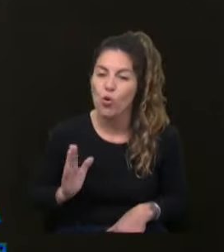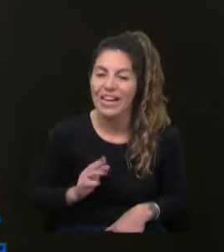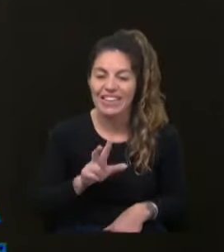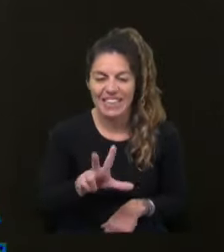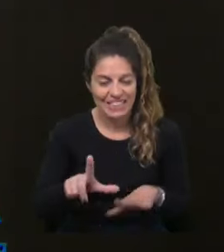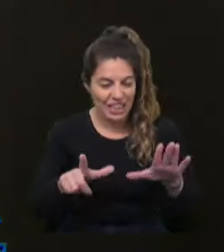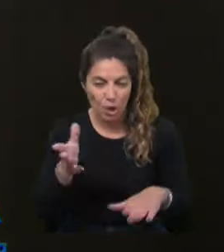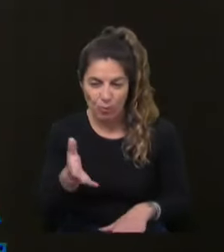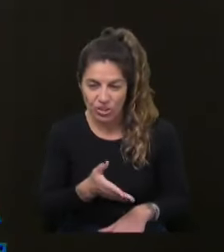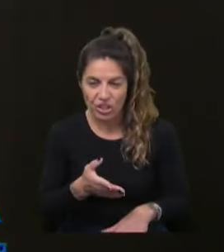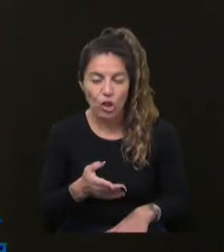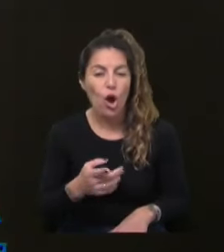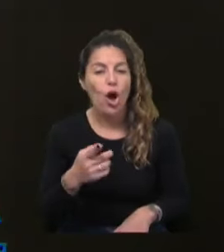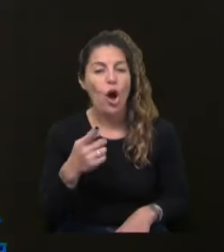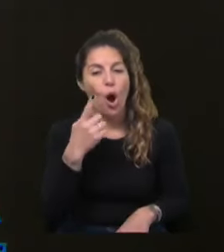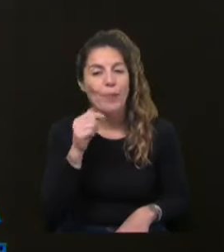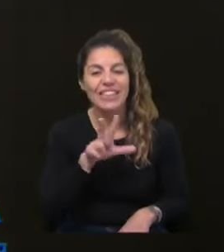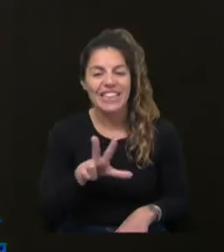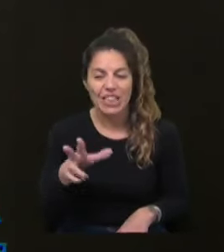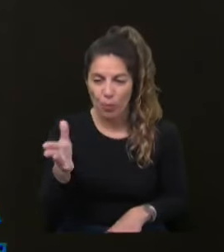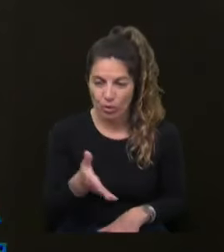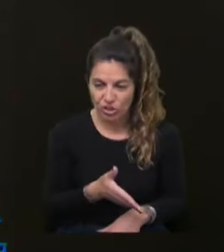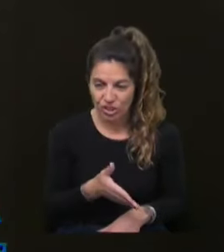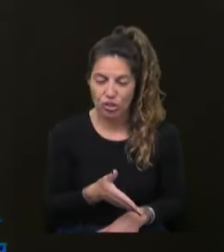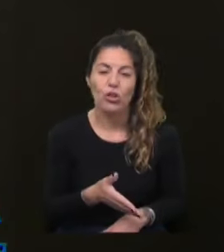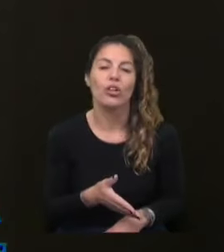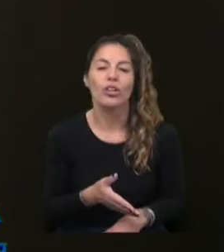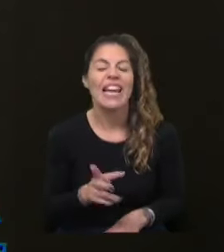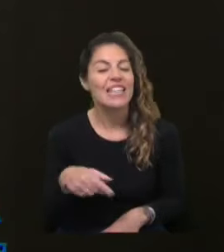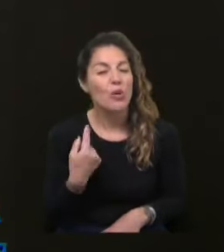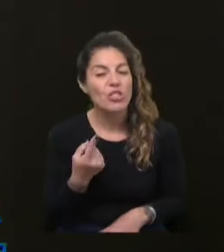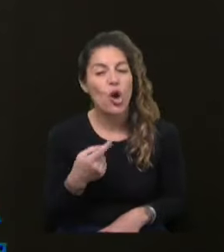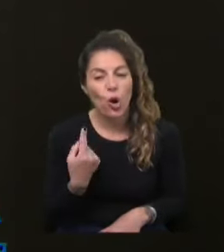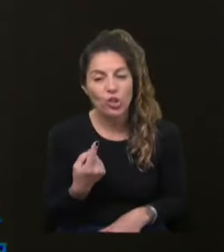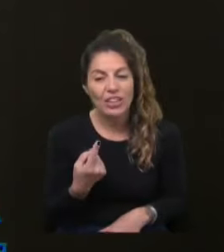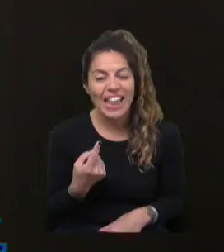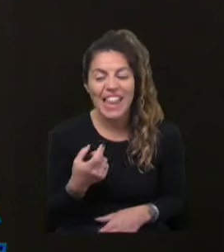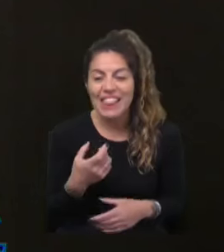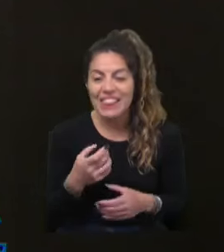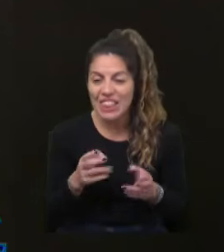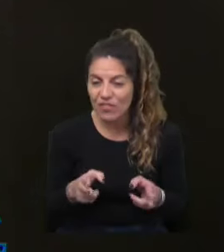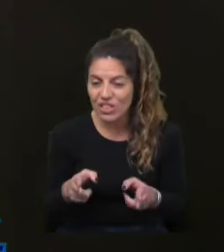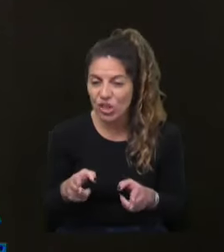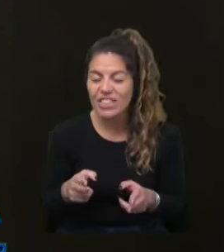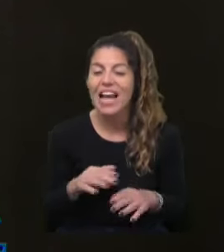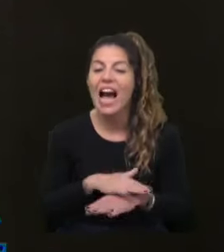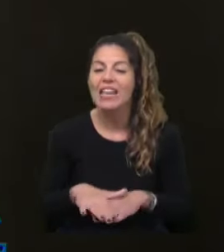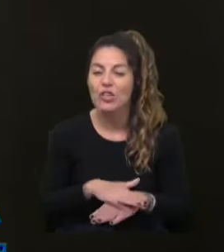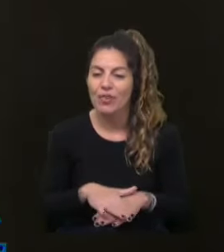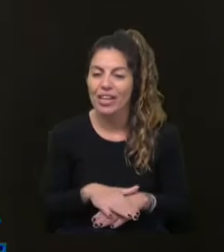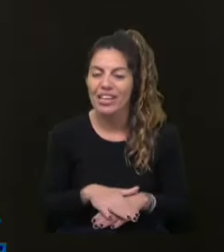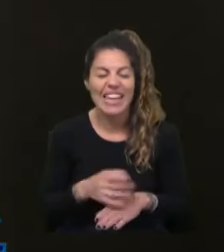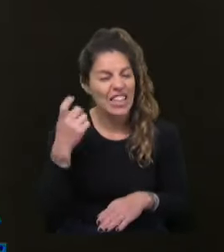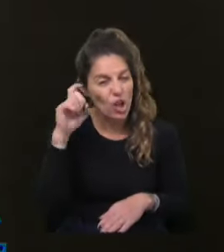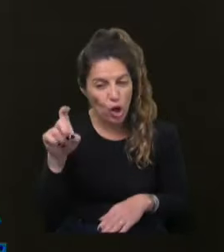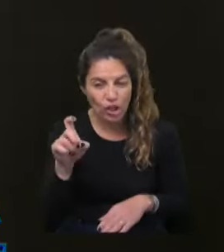37% versus un 33% en varones. Y después otra de las grandes divisiones era a nivel, digamos,